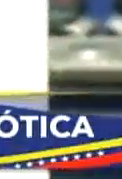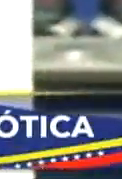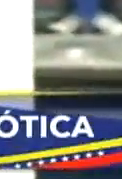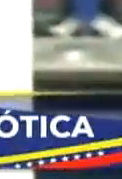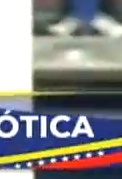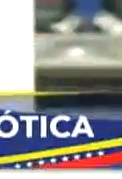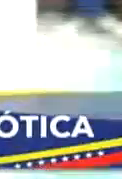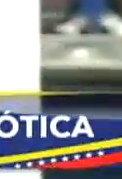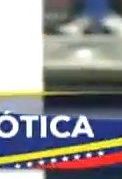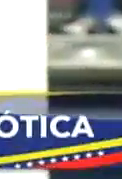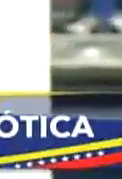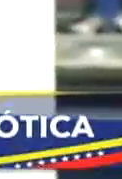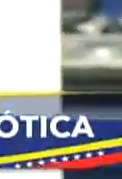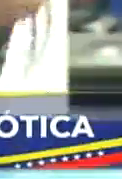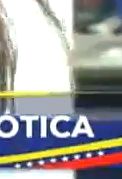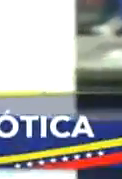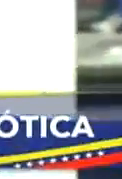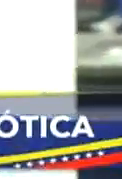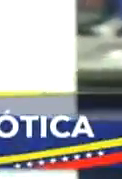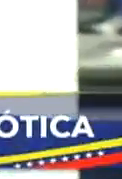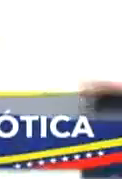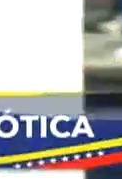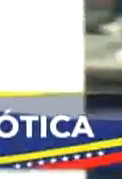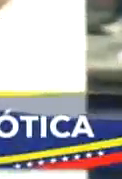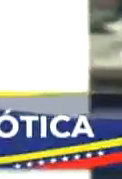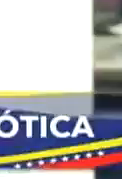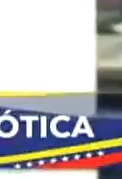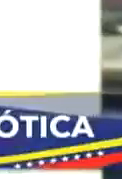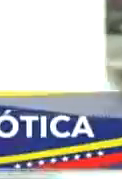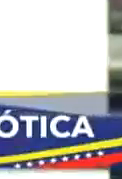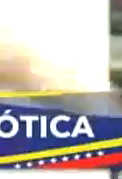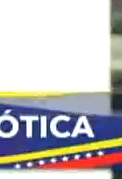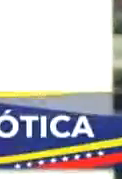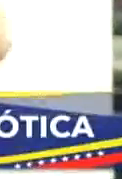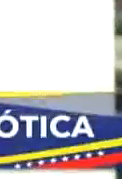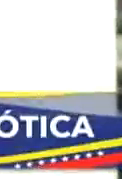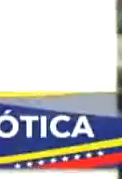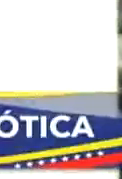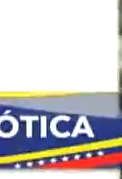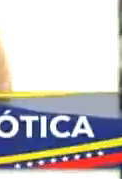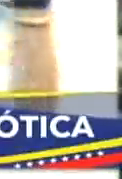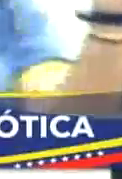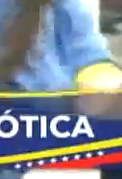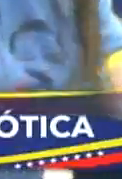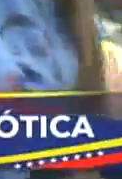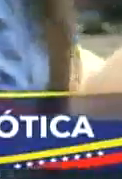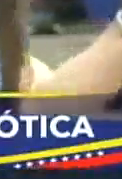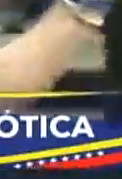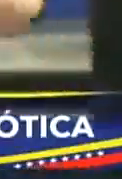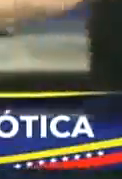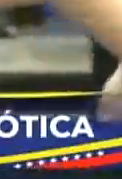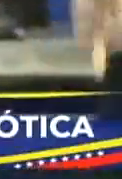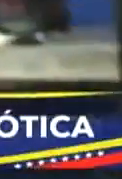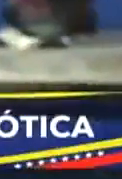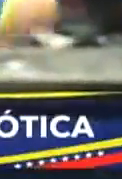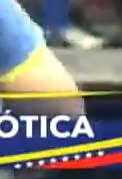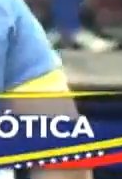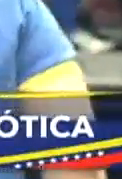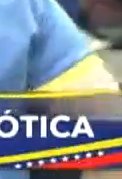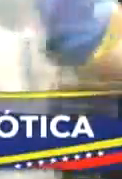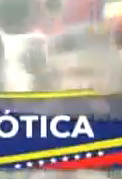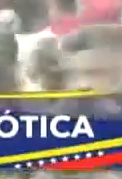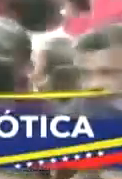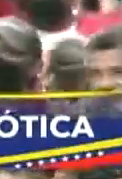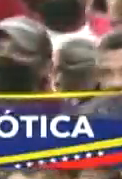juventud chavista. Es que hoy a Venezuela están regresando miles de jóvenes y es gracias al valor que tuvimos nosotros